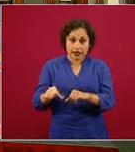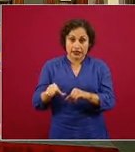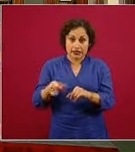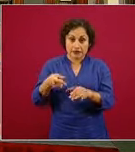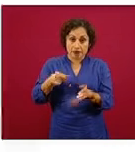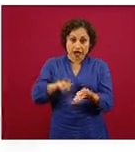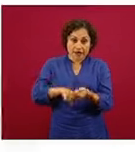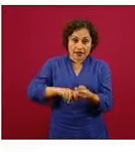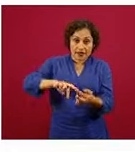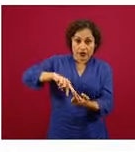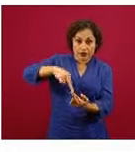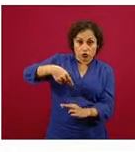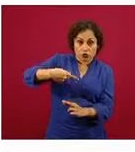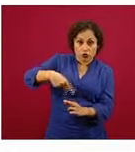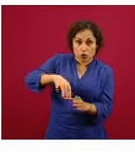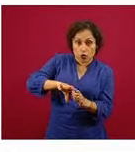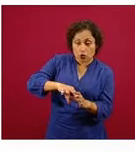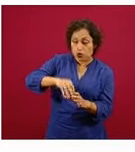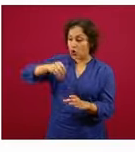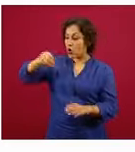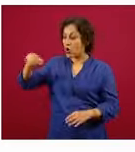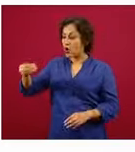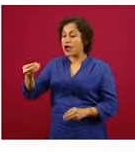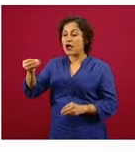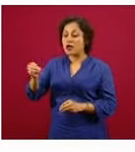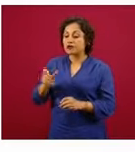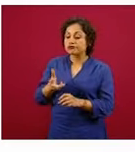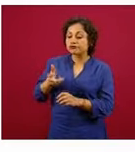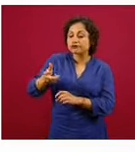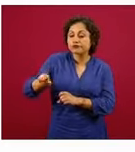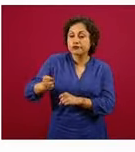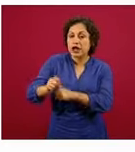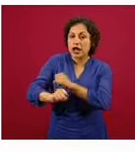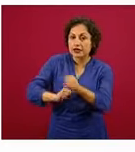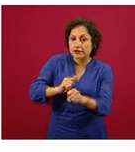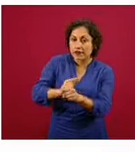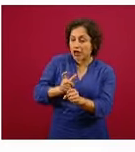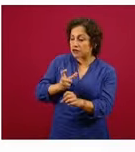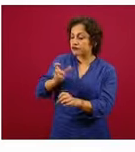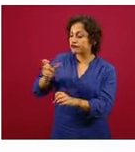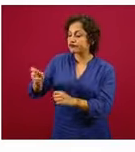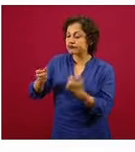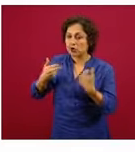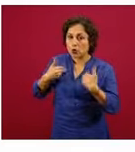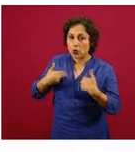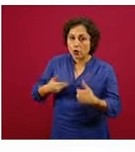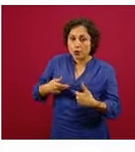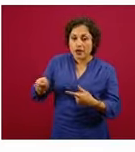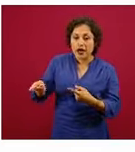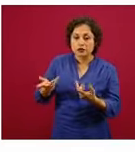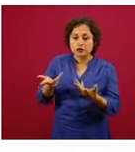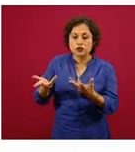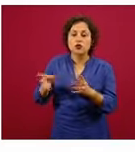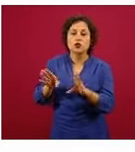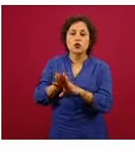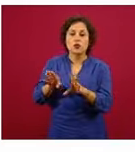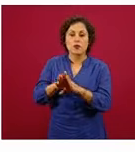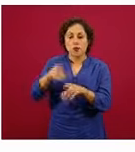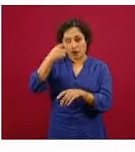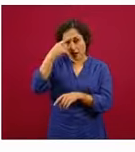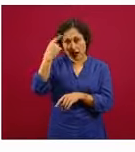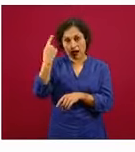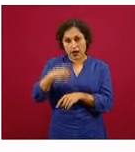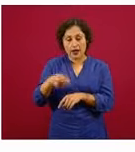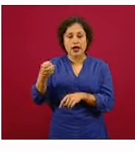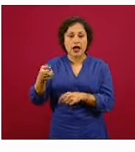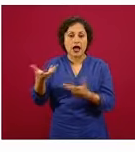código genético de células animales, en células animales o en humanas, hasta que es incapaz de causar la enfermedad, y con eso